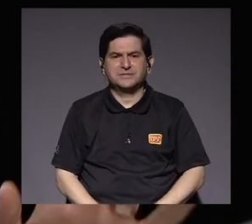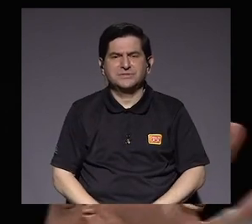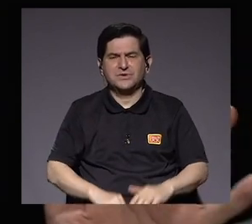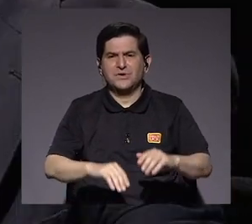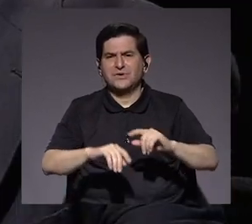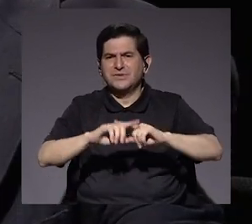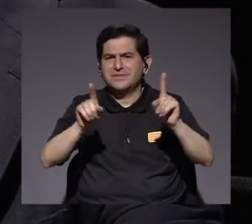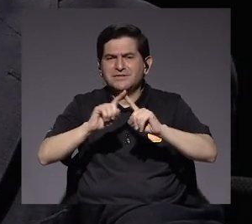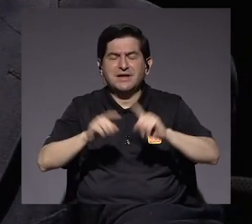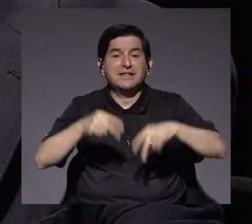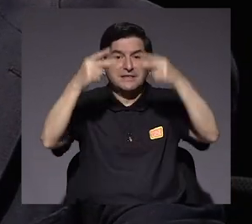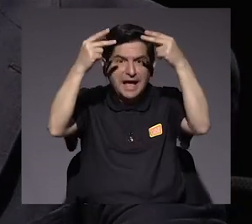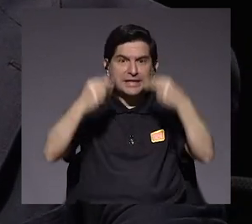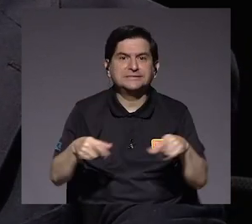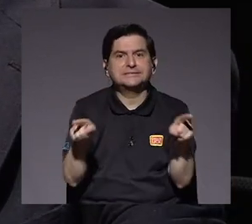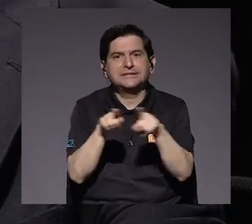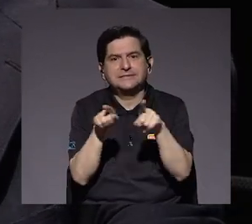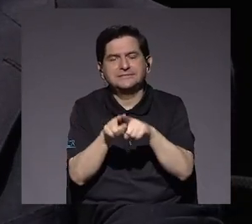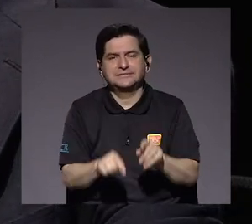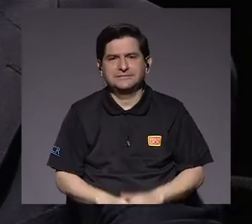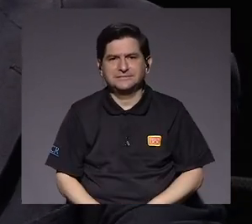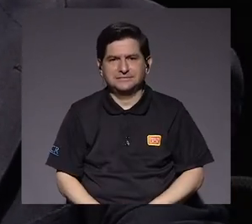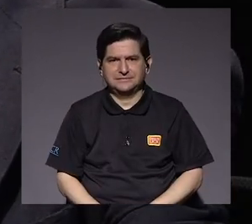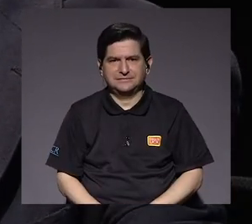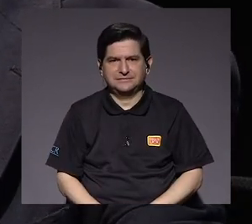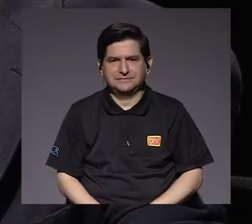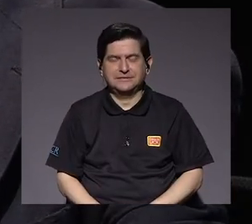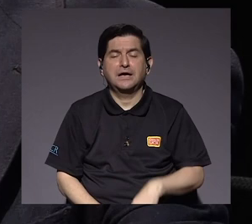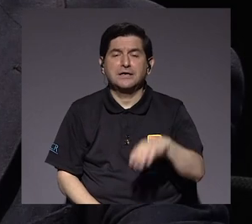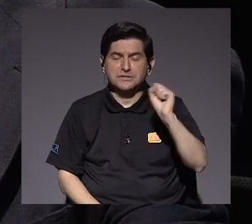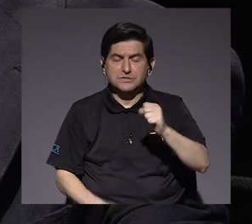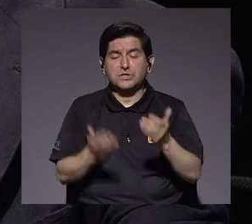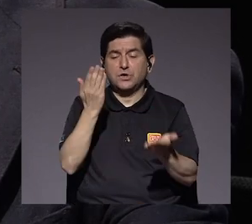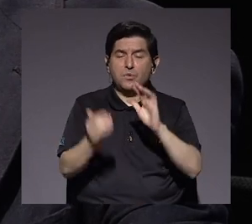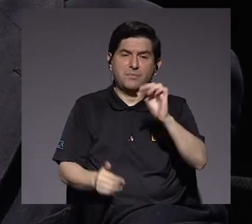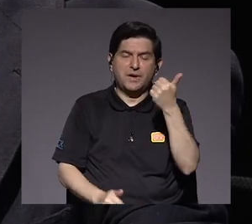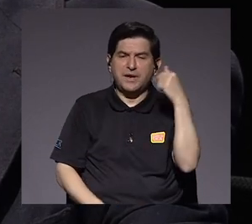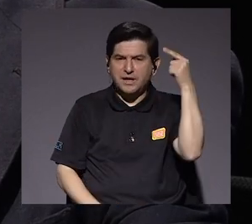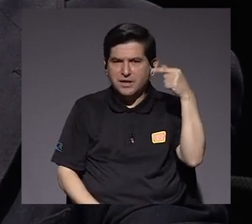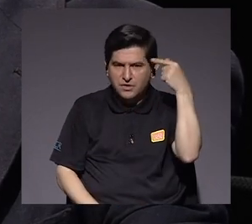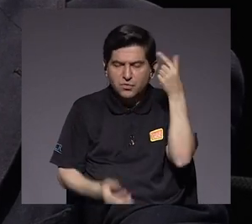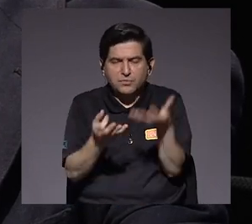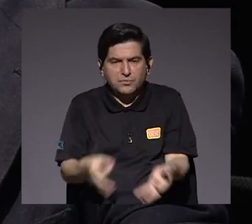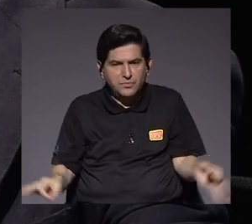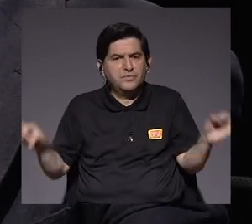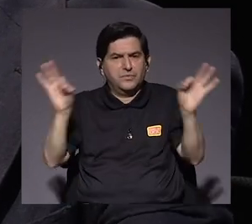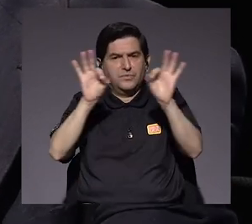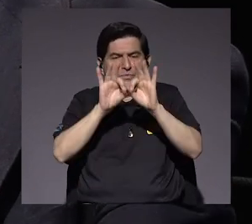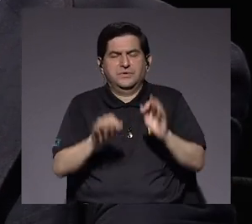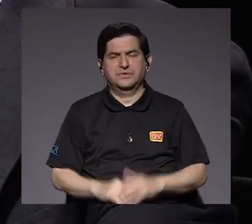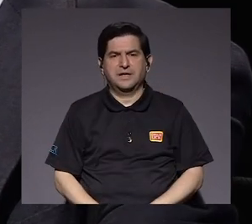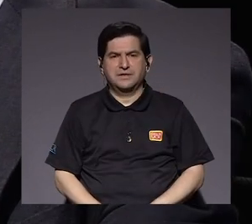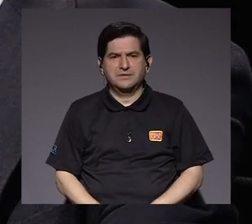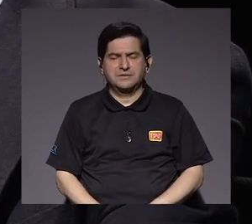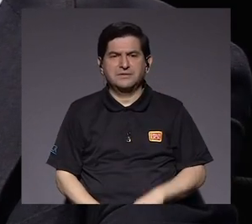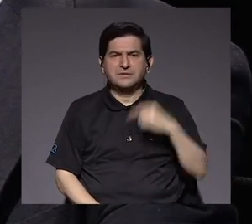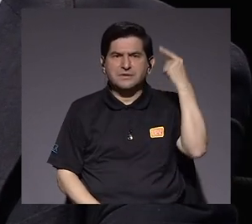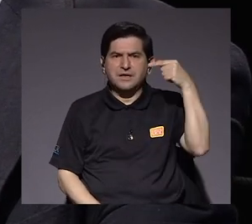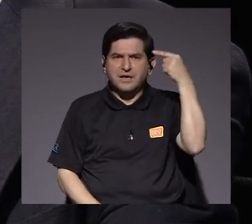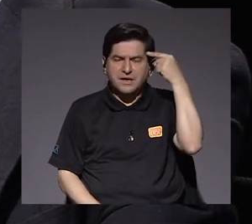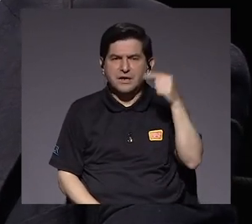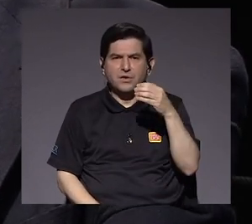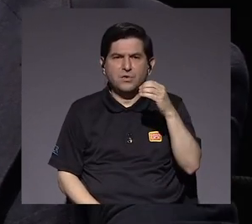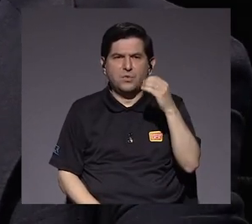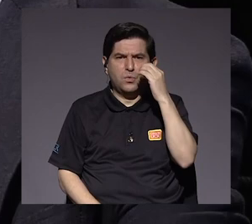varios, no uno, ni dos, ni tres. Comparativamente con otras administraciones, eso es importante porque mientras en el todo el gobierno de don Oscar